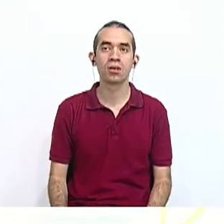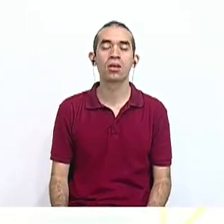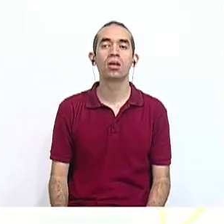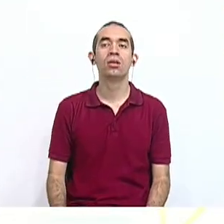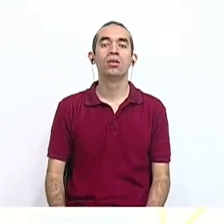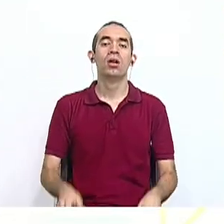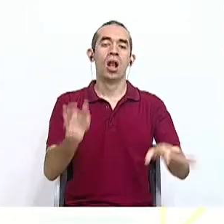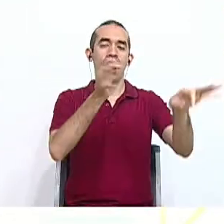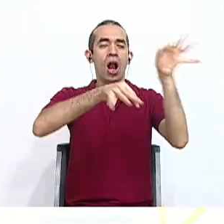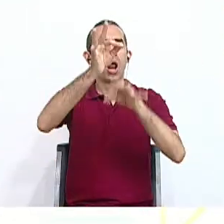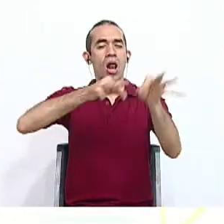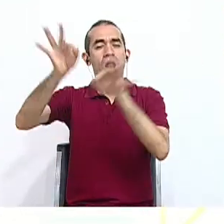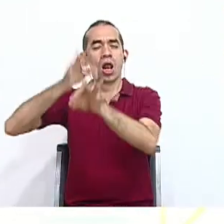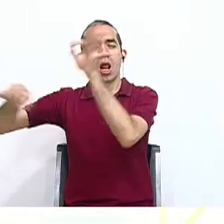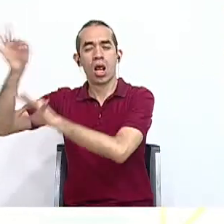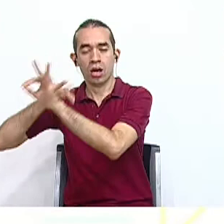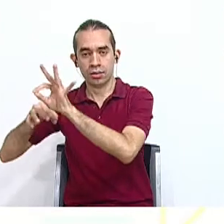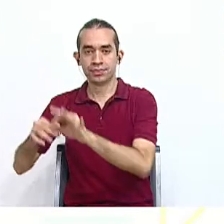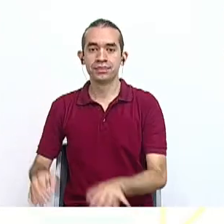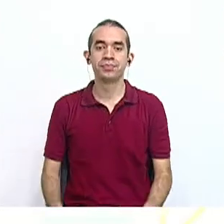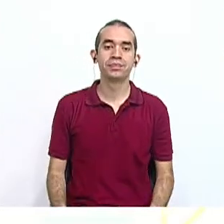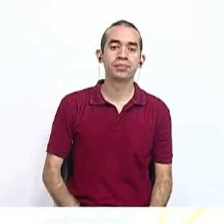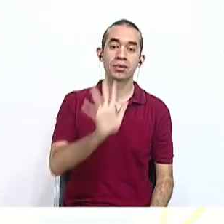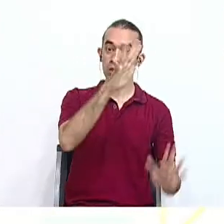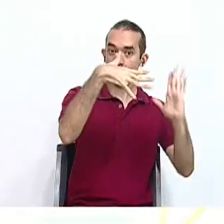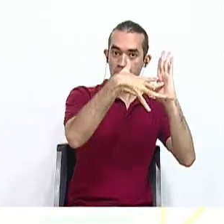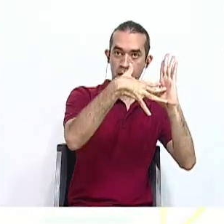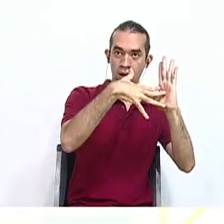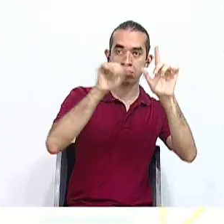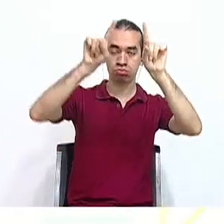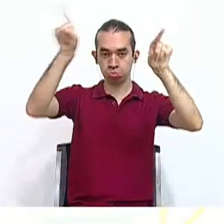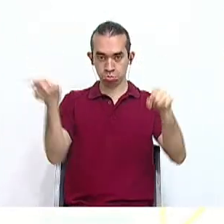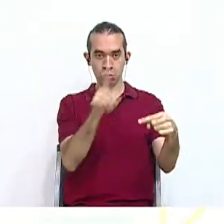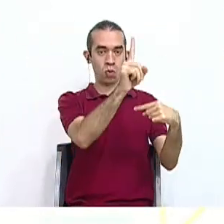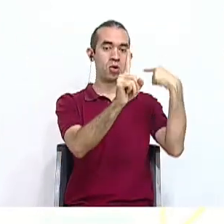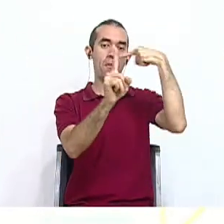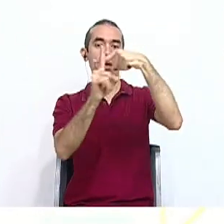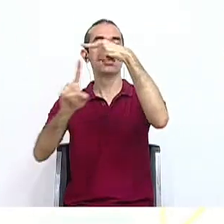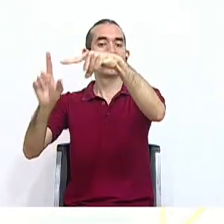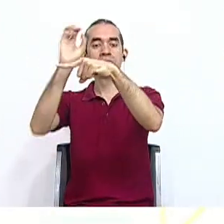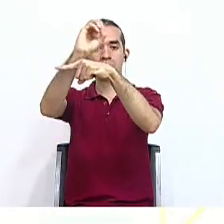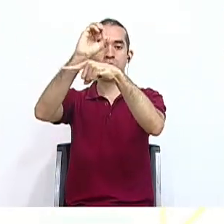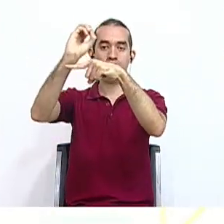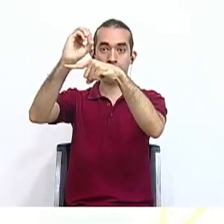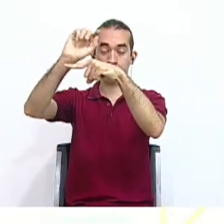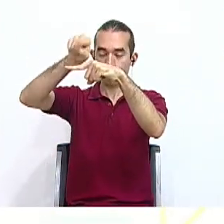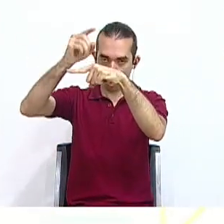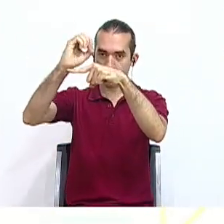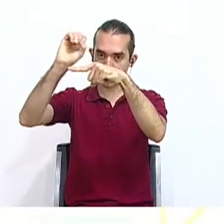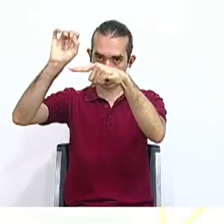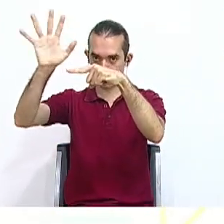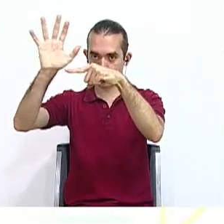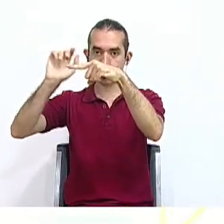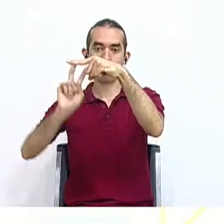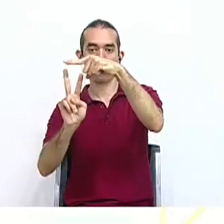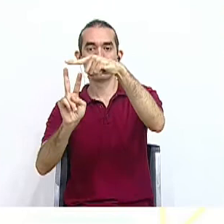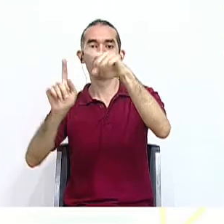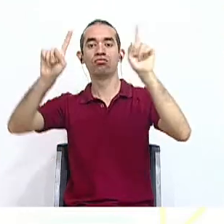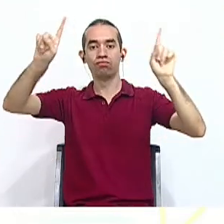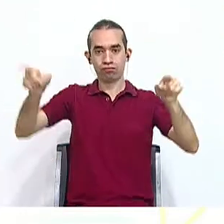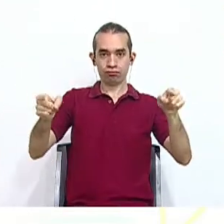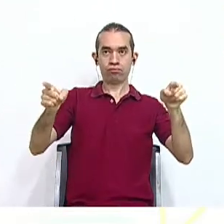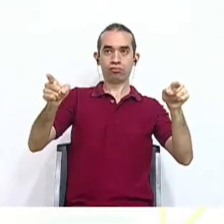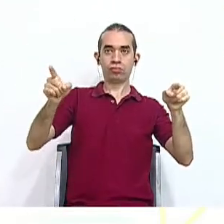la sustitución de valores, obtenemos 5,000 por 1 más 0,05 sobre 2 elevado